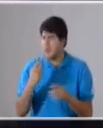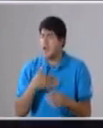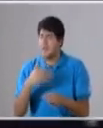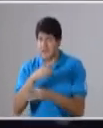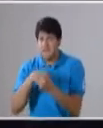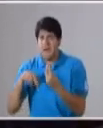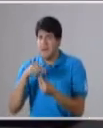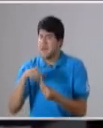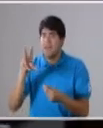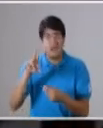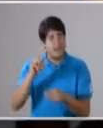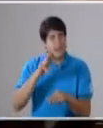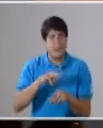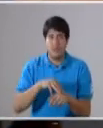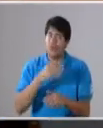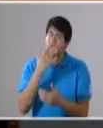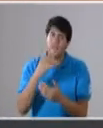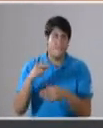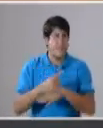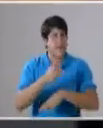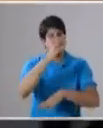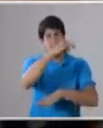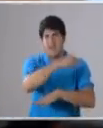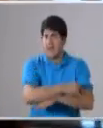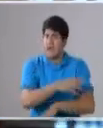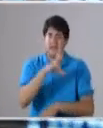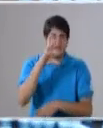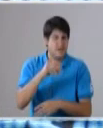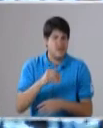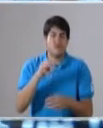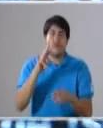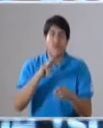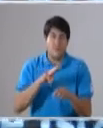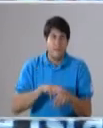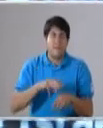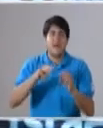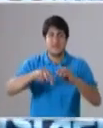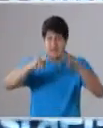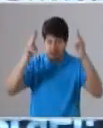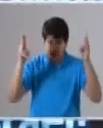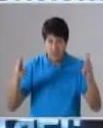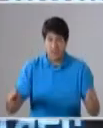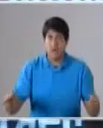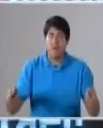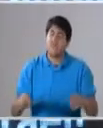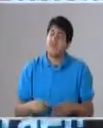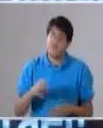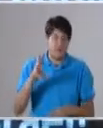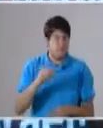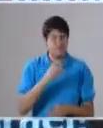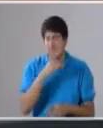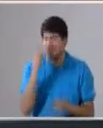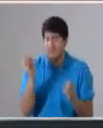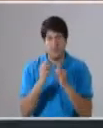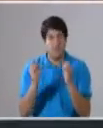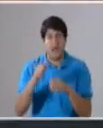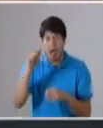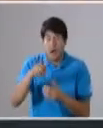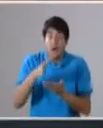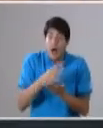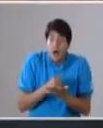viajes a evangelizar a Mickey Mouse. Ya me di cuenta que él es un necio, que no quiere aceptar a Cristo. Entonces